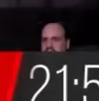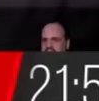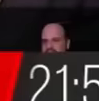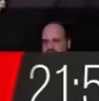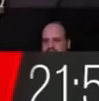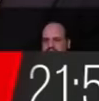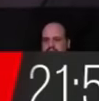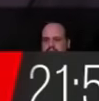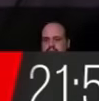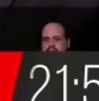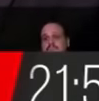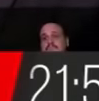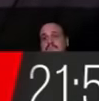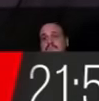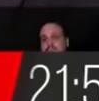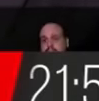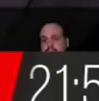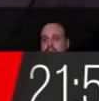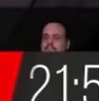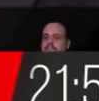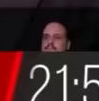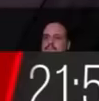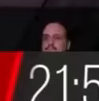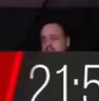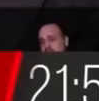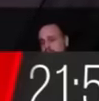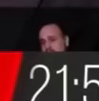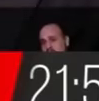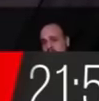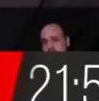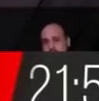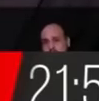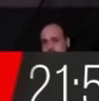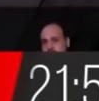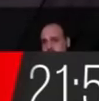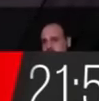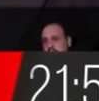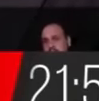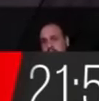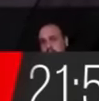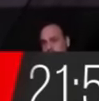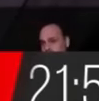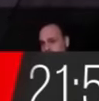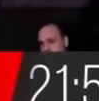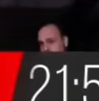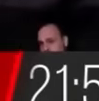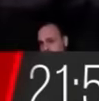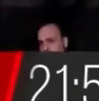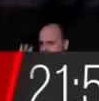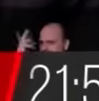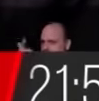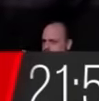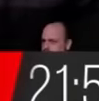Bueno, lo primero que te voy a dar es un consejo. El debate es largo, no te pongas agresivo porque la gente lo que espera